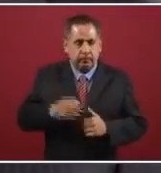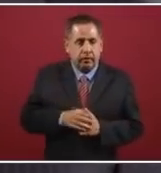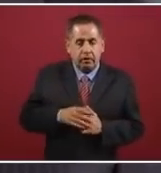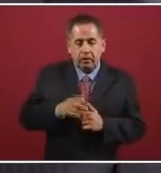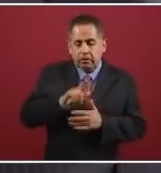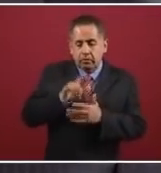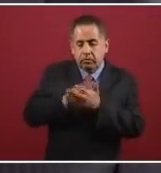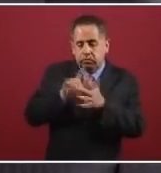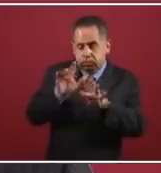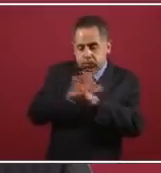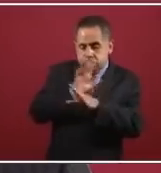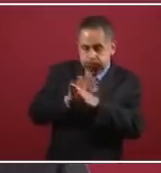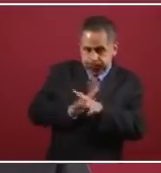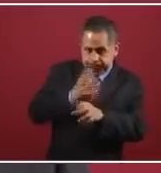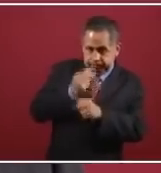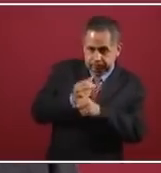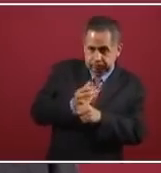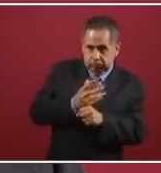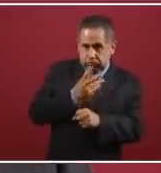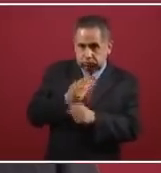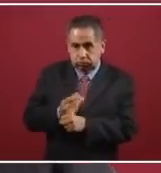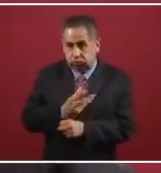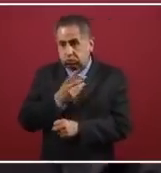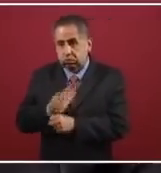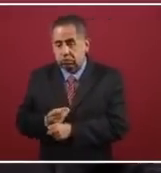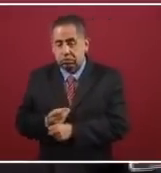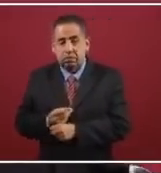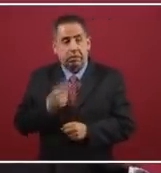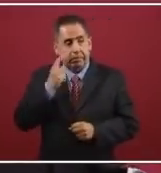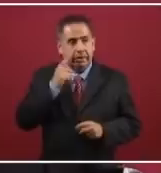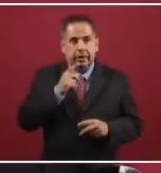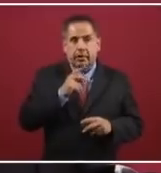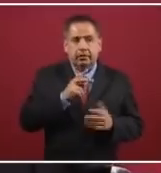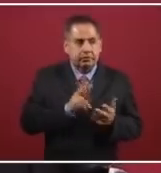reformando la ley para hacer la reelección